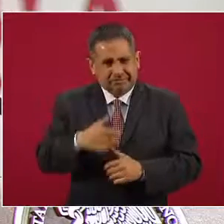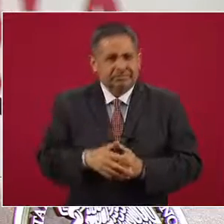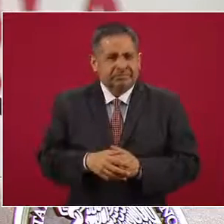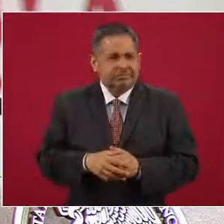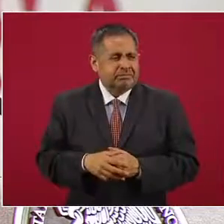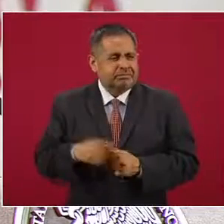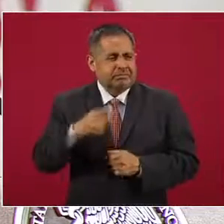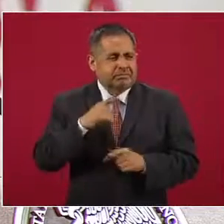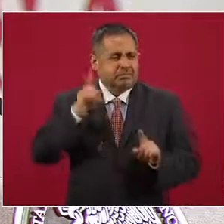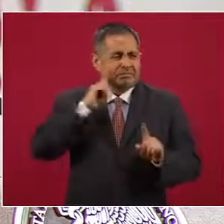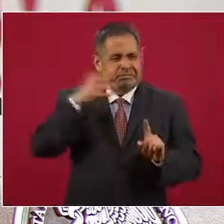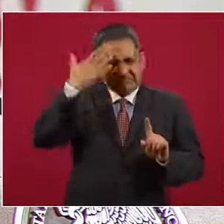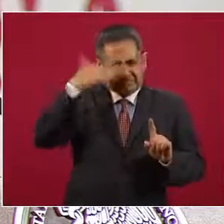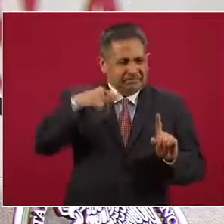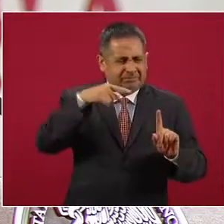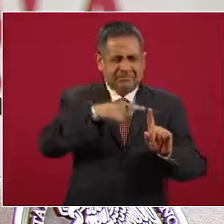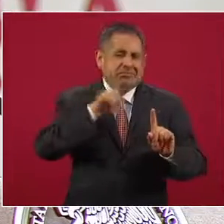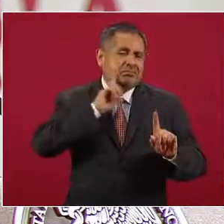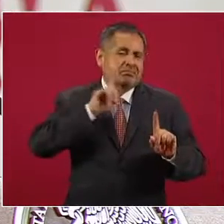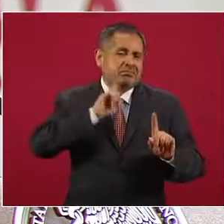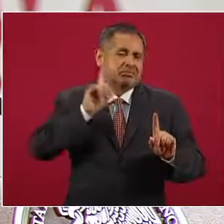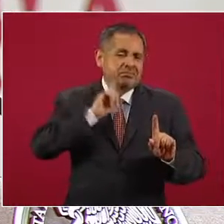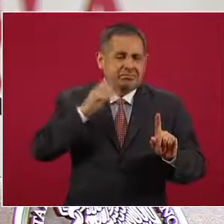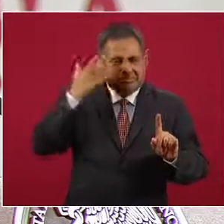que una señora vinculada